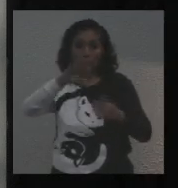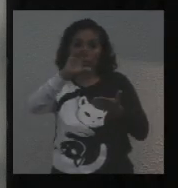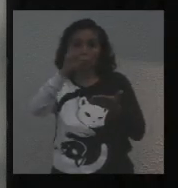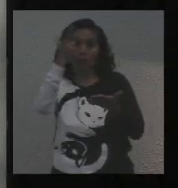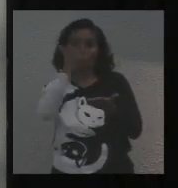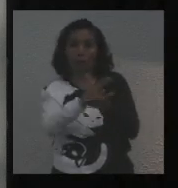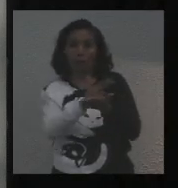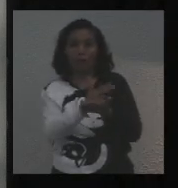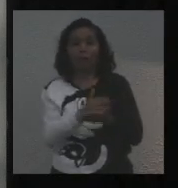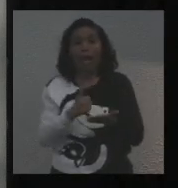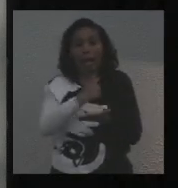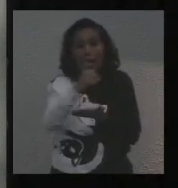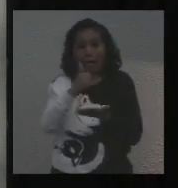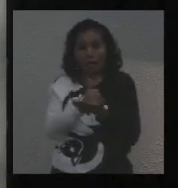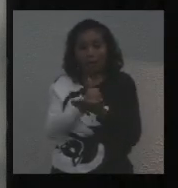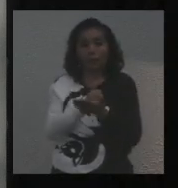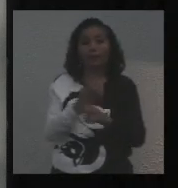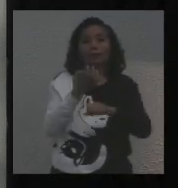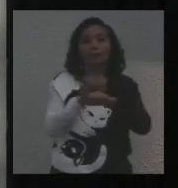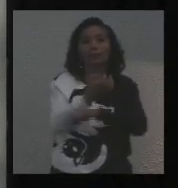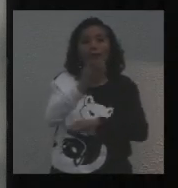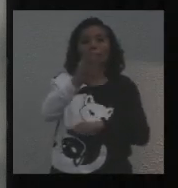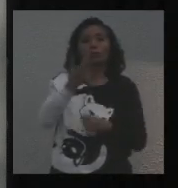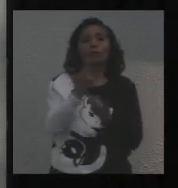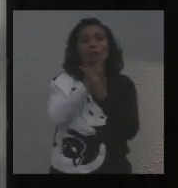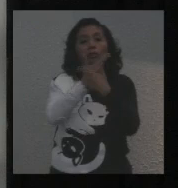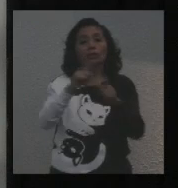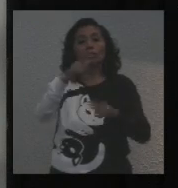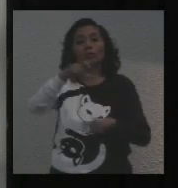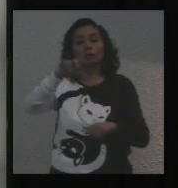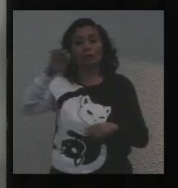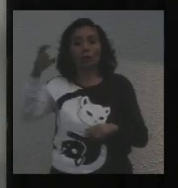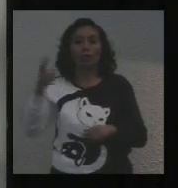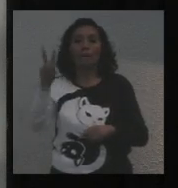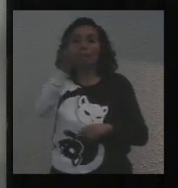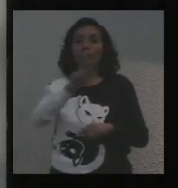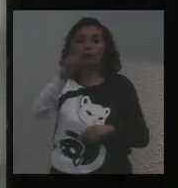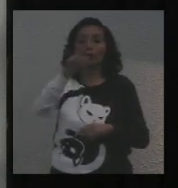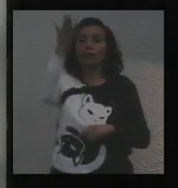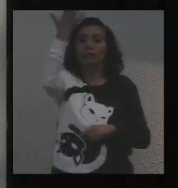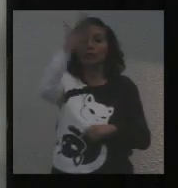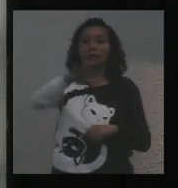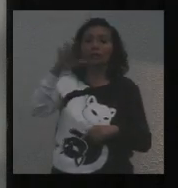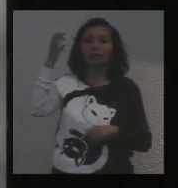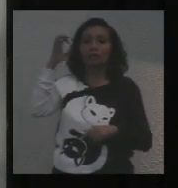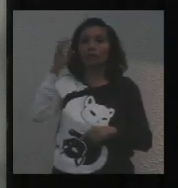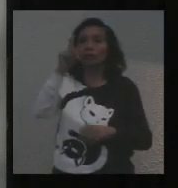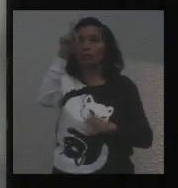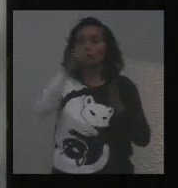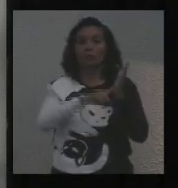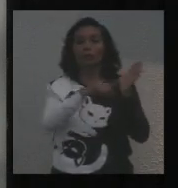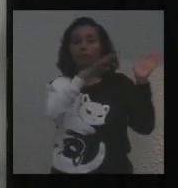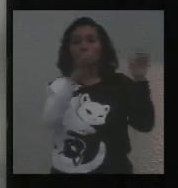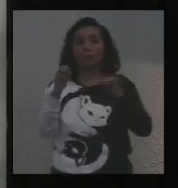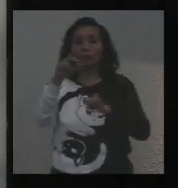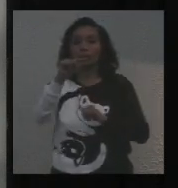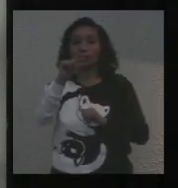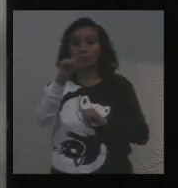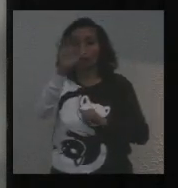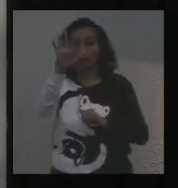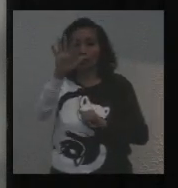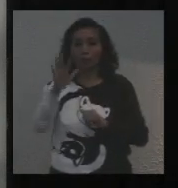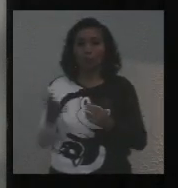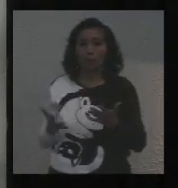Chetumal, capital del Estado Libre y Soberano de Quintana Roo, el viernes 10 de enero de 1975. Diputado Presidente